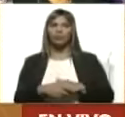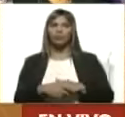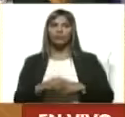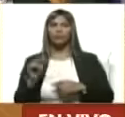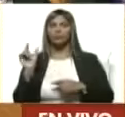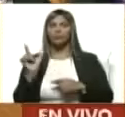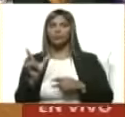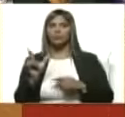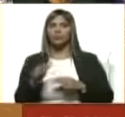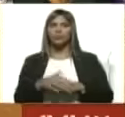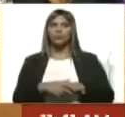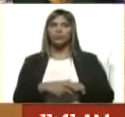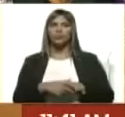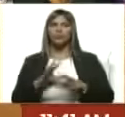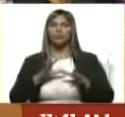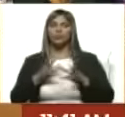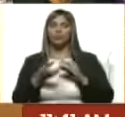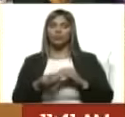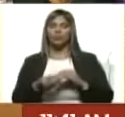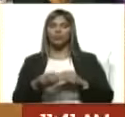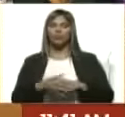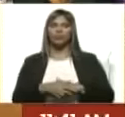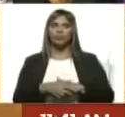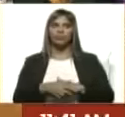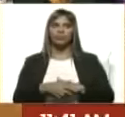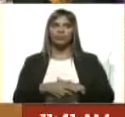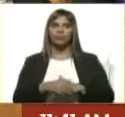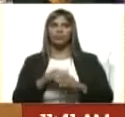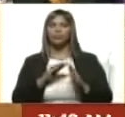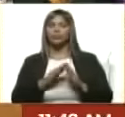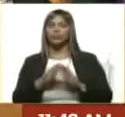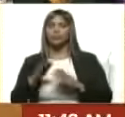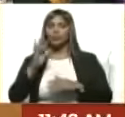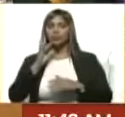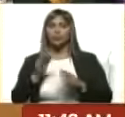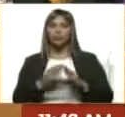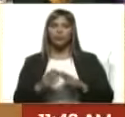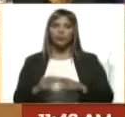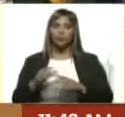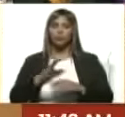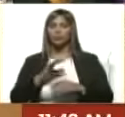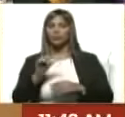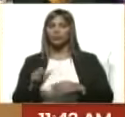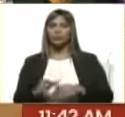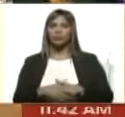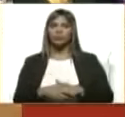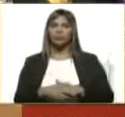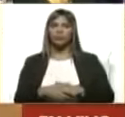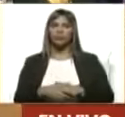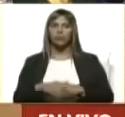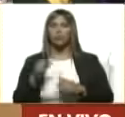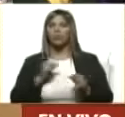PSUV, de los CLAC, de las comunes y consejos comunales, soberanía,